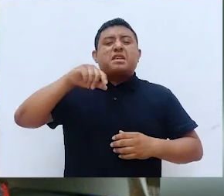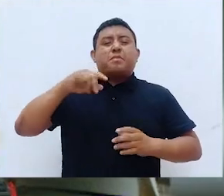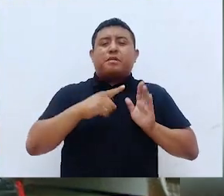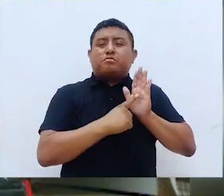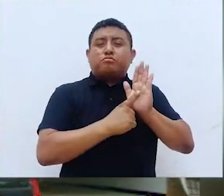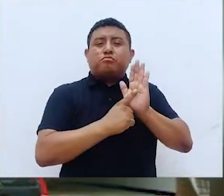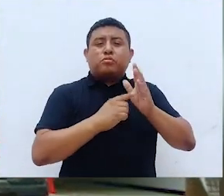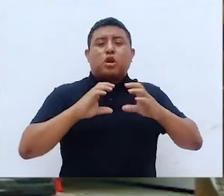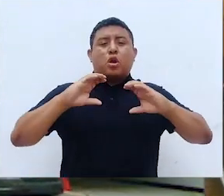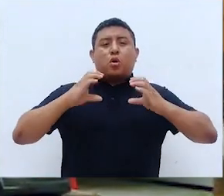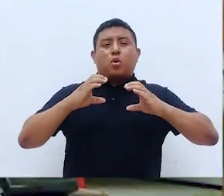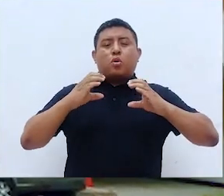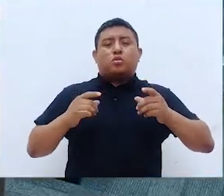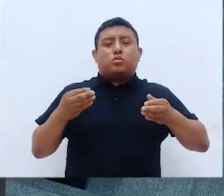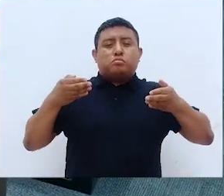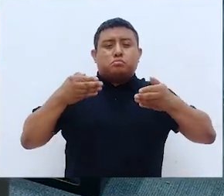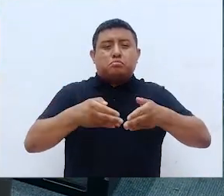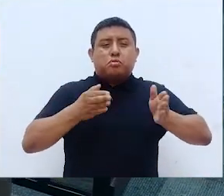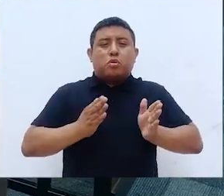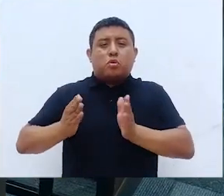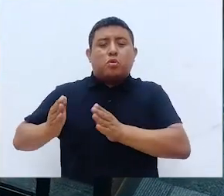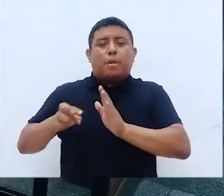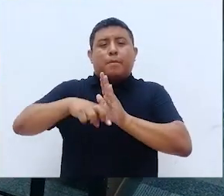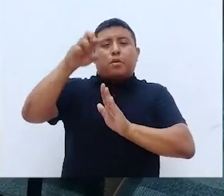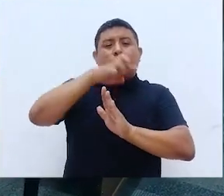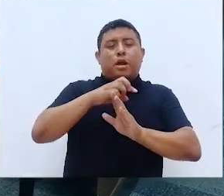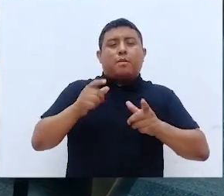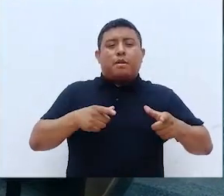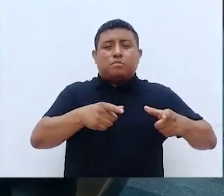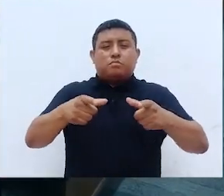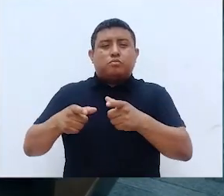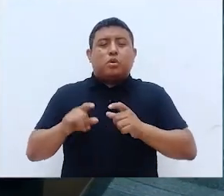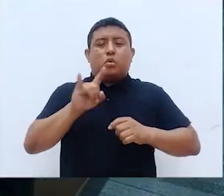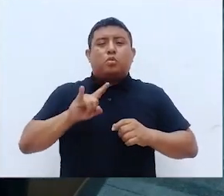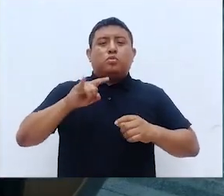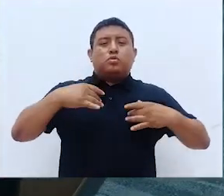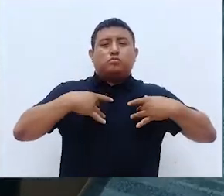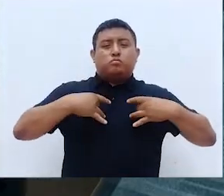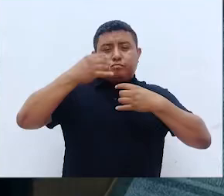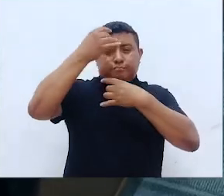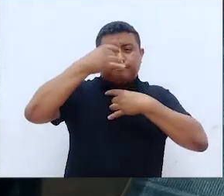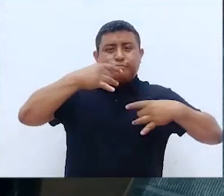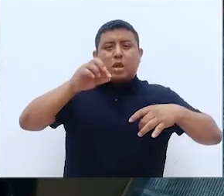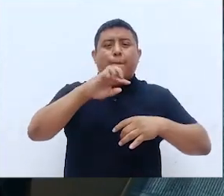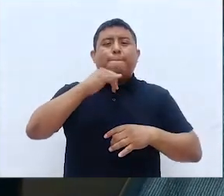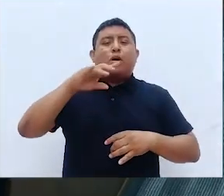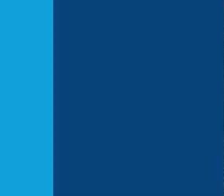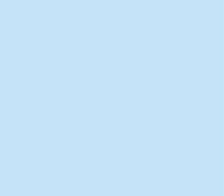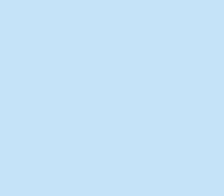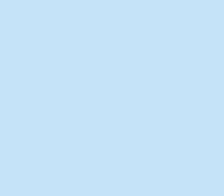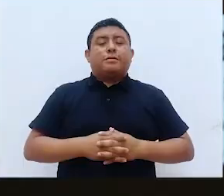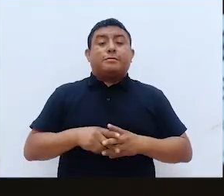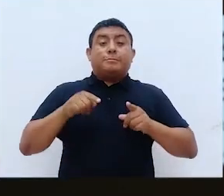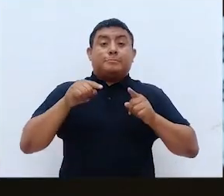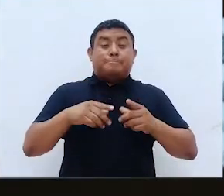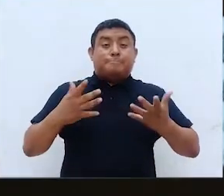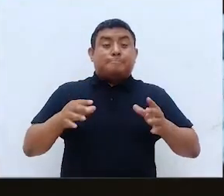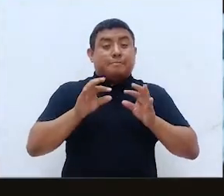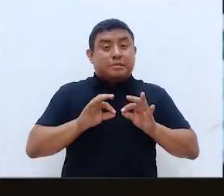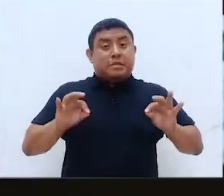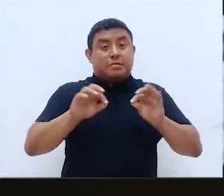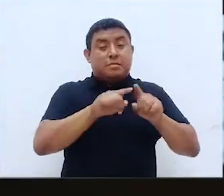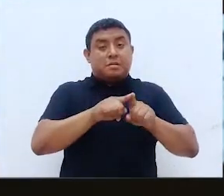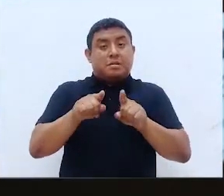DIGEMIT, presentaron el curso Implementación de los Programas de Optimización de Uso de Antimicrobianos PROA. Es